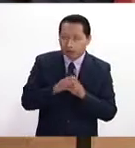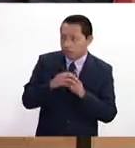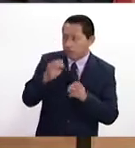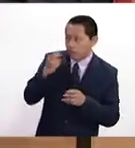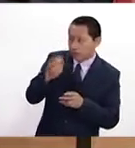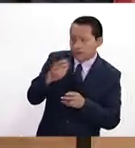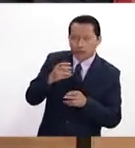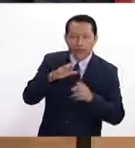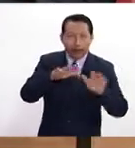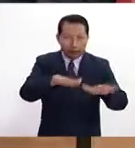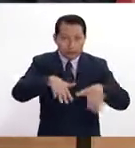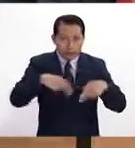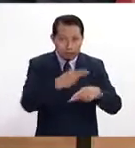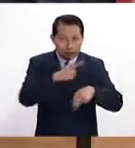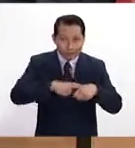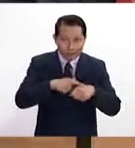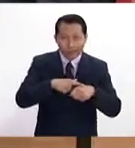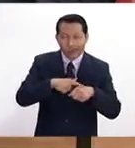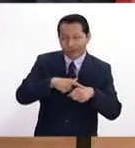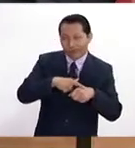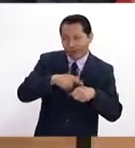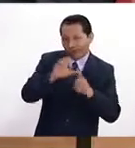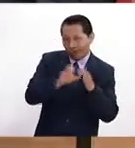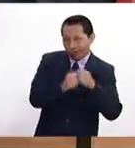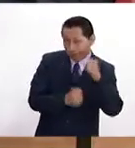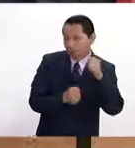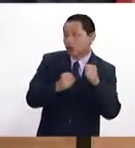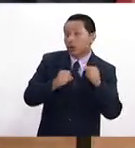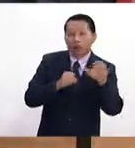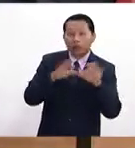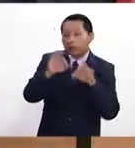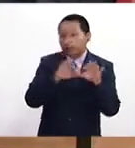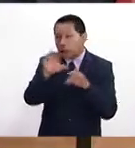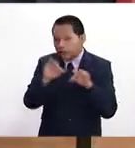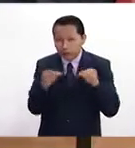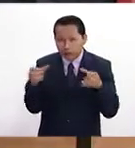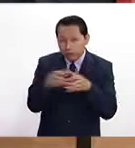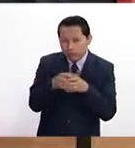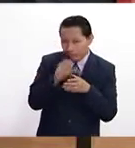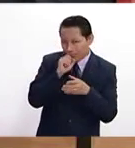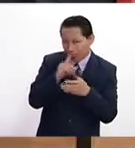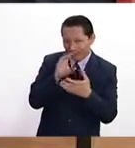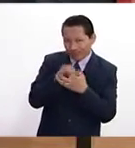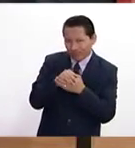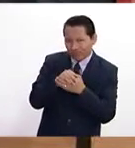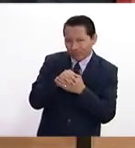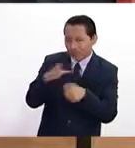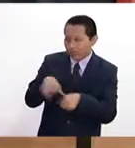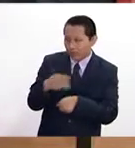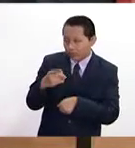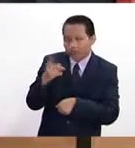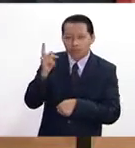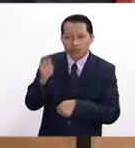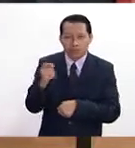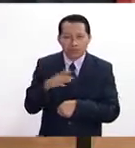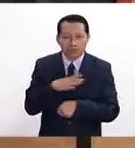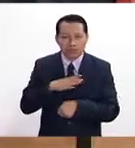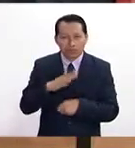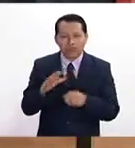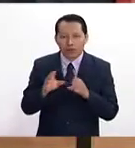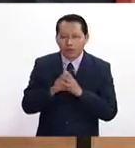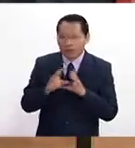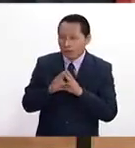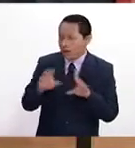Nacional Constituyente, prácticamente todos los elegidos serían pro régimen actual, ¿no? Obviamente, lo cual generaría